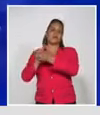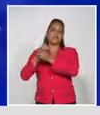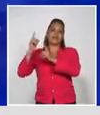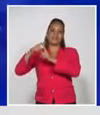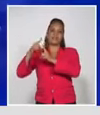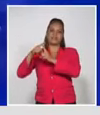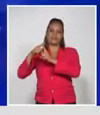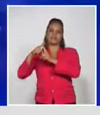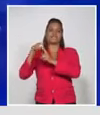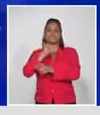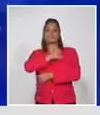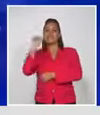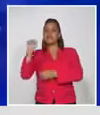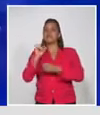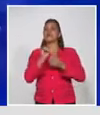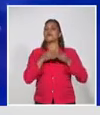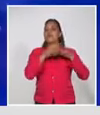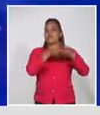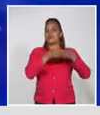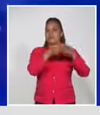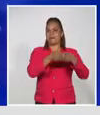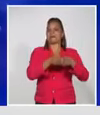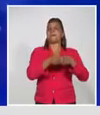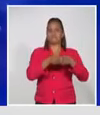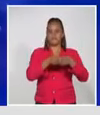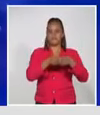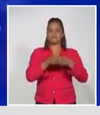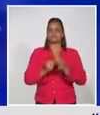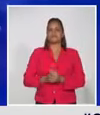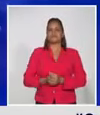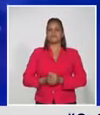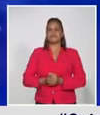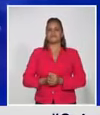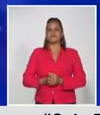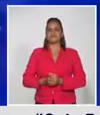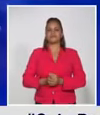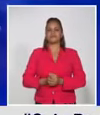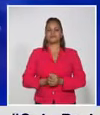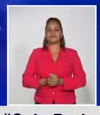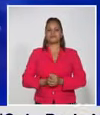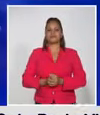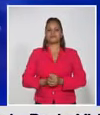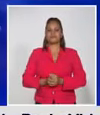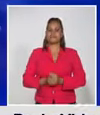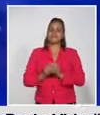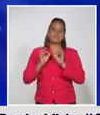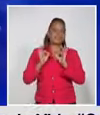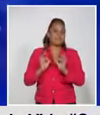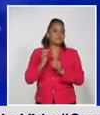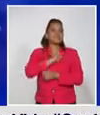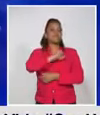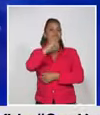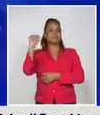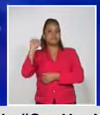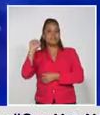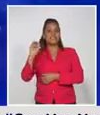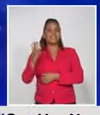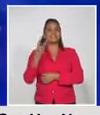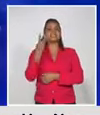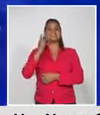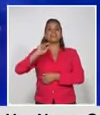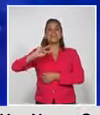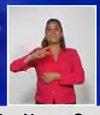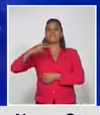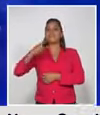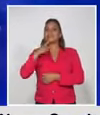este equipo y a su manager Carlos Martí. Realmente es un triunfo, es tercera vez que ganan.